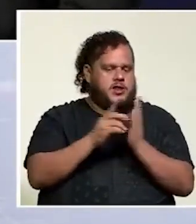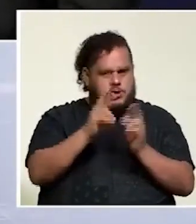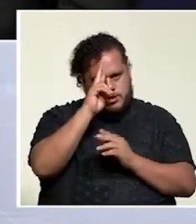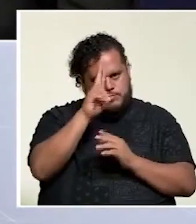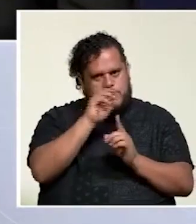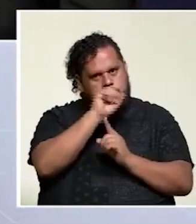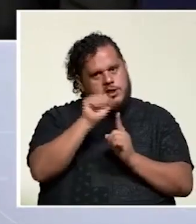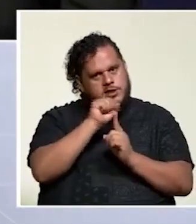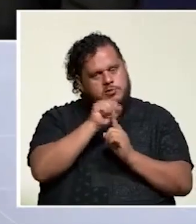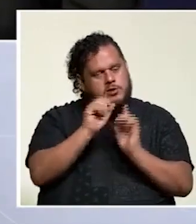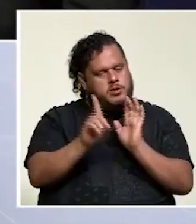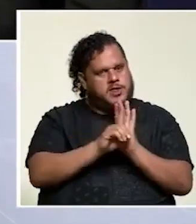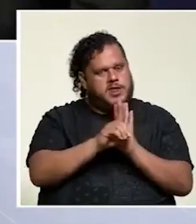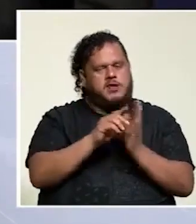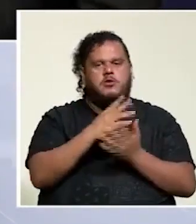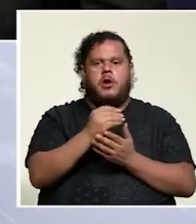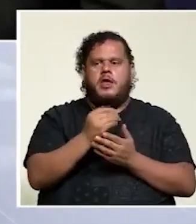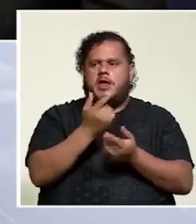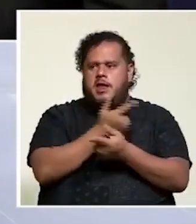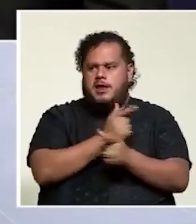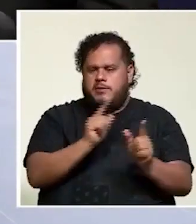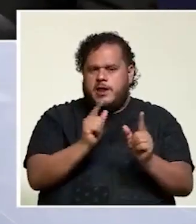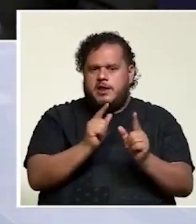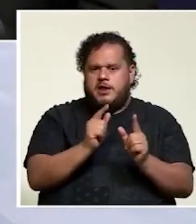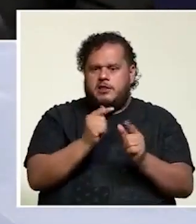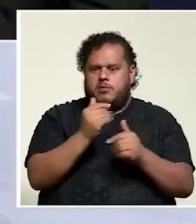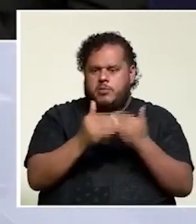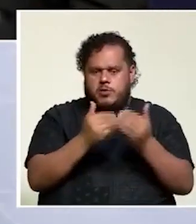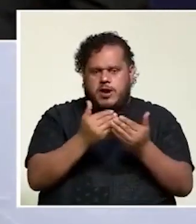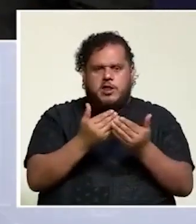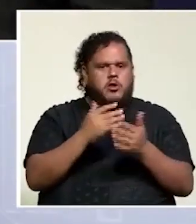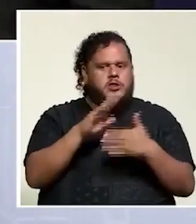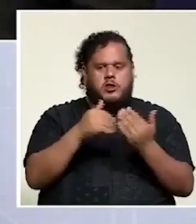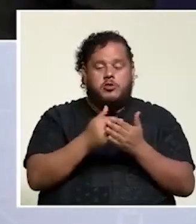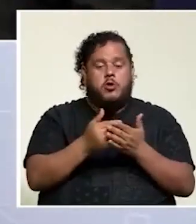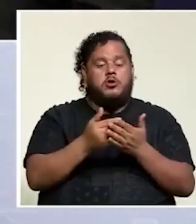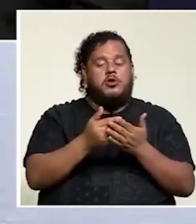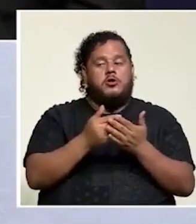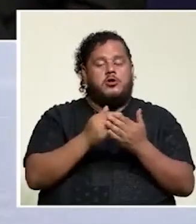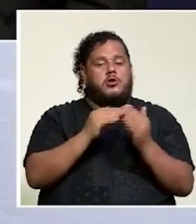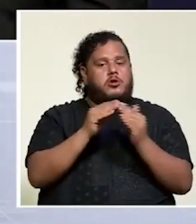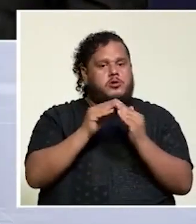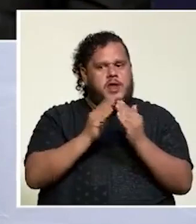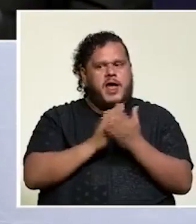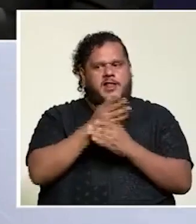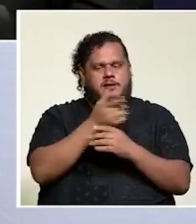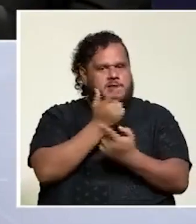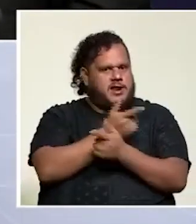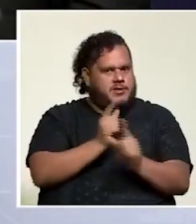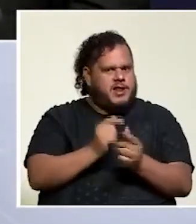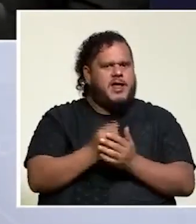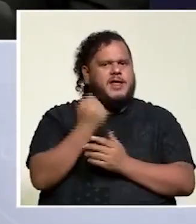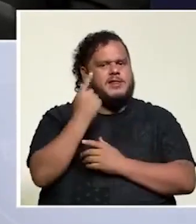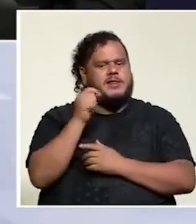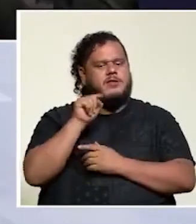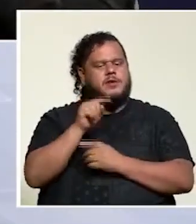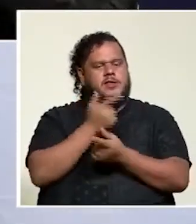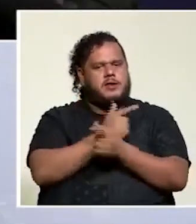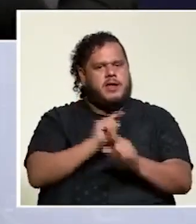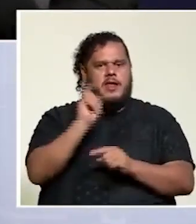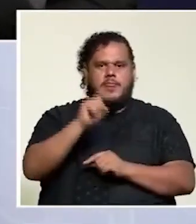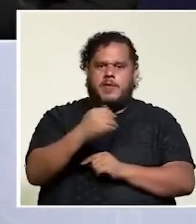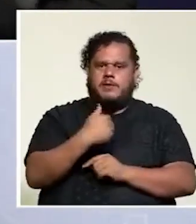Derecho. Y el liberalismo lo que propone es el progreso de los ciudadanos por medio de la libertad, entendiendo que esa libertad tiene que